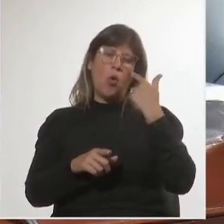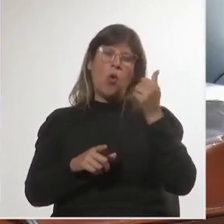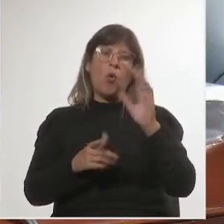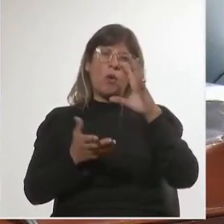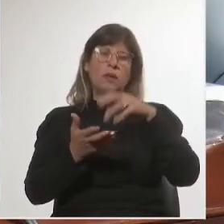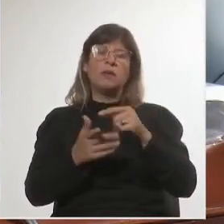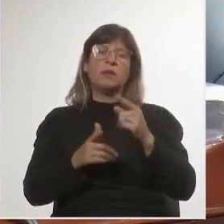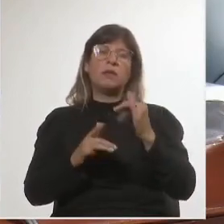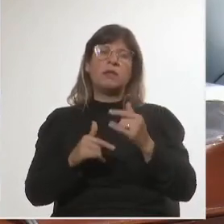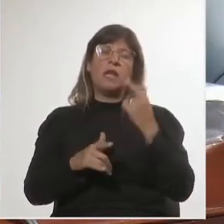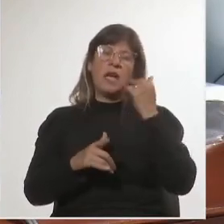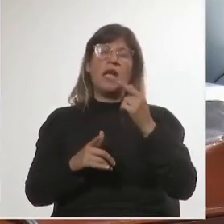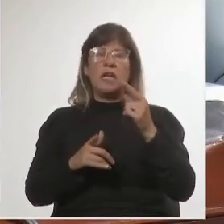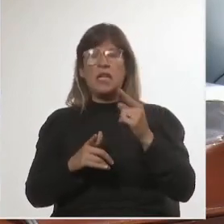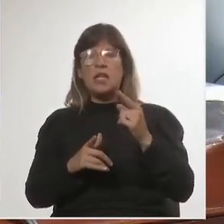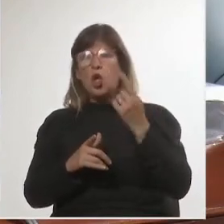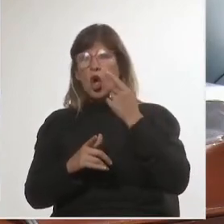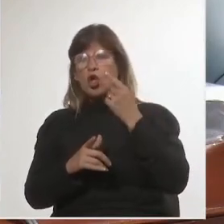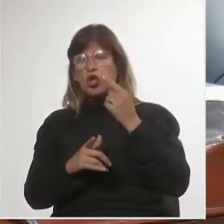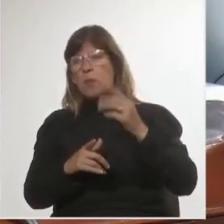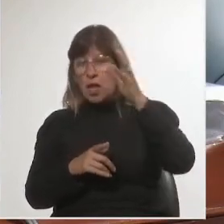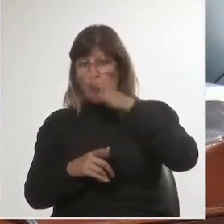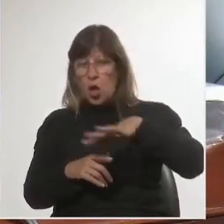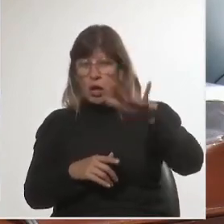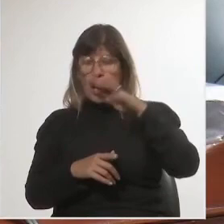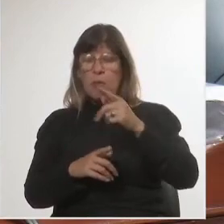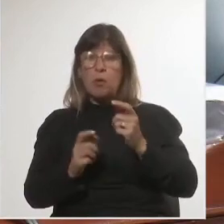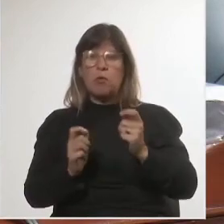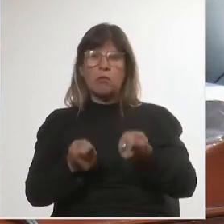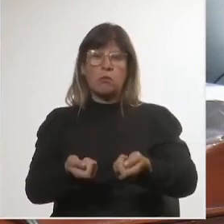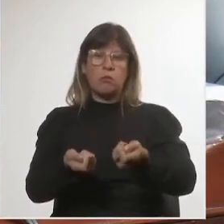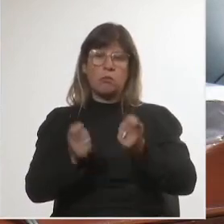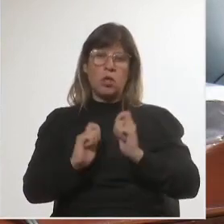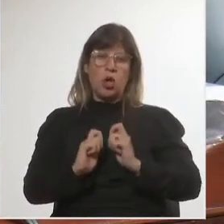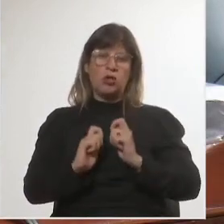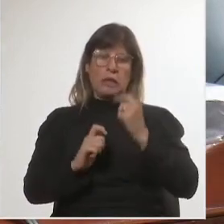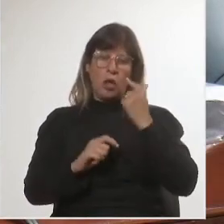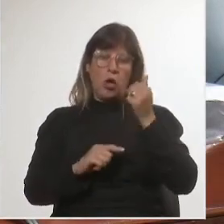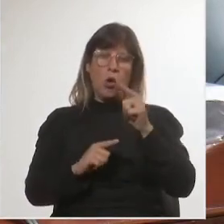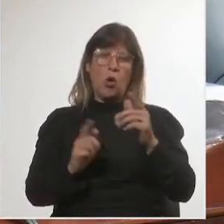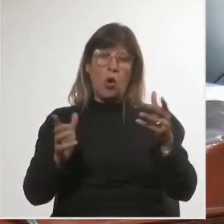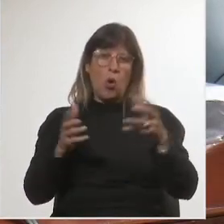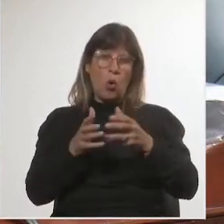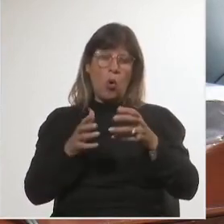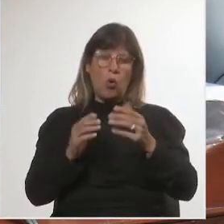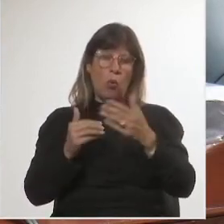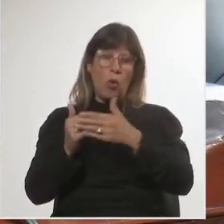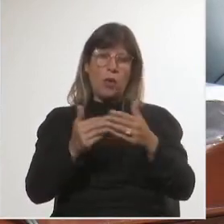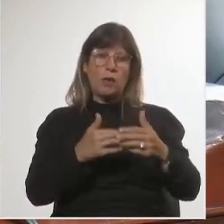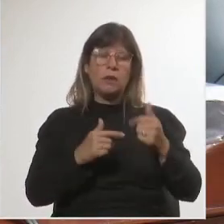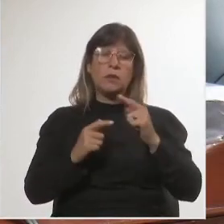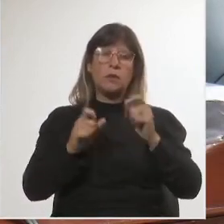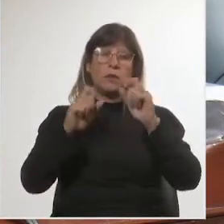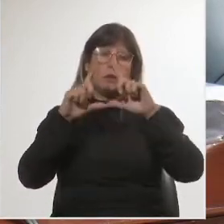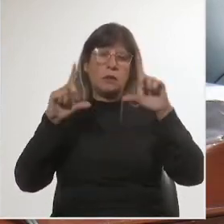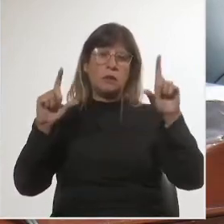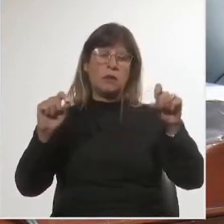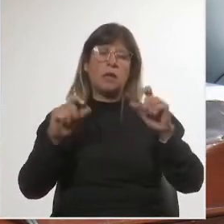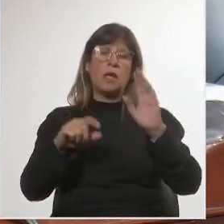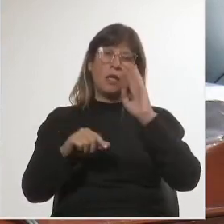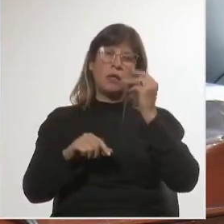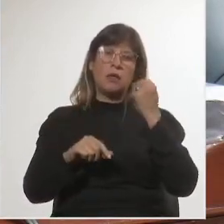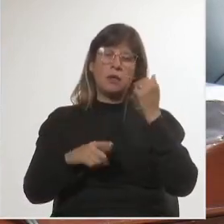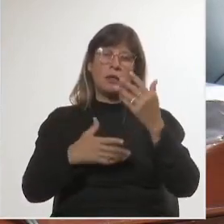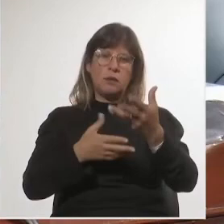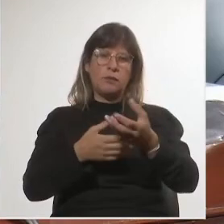las habilidades de nuestra gente de campo y nos entregó a un grupo de vecinos una plaqueta en